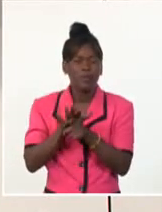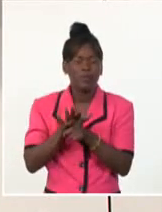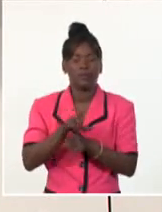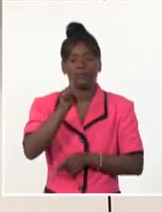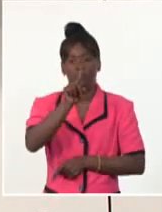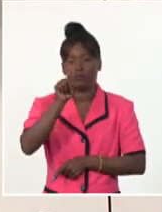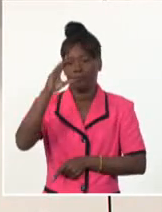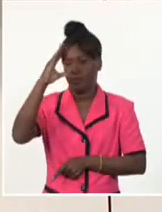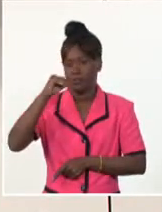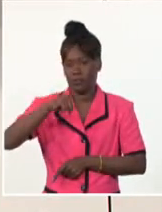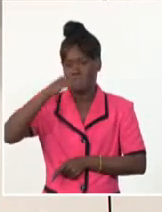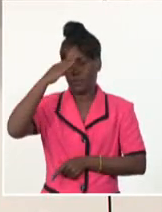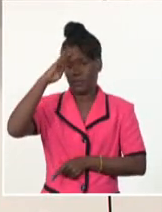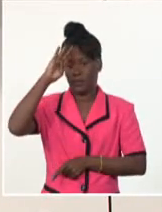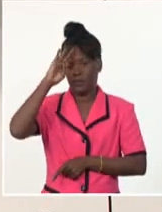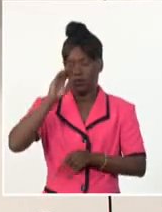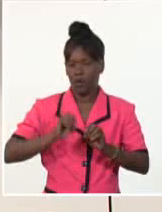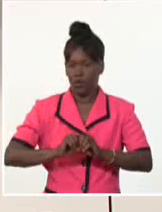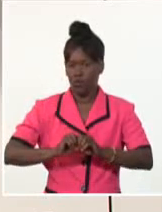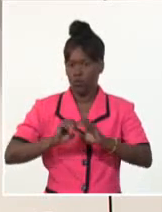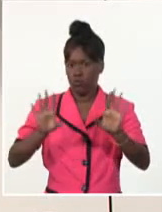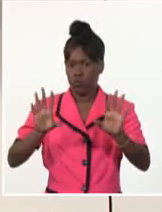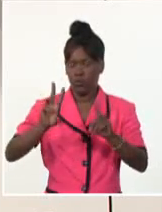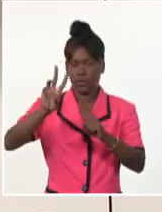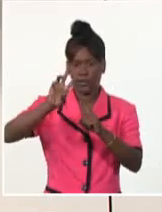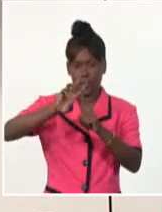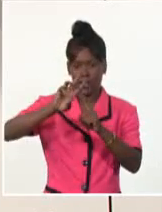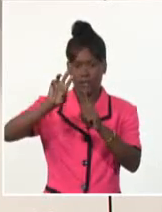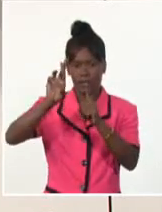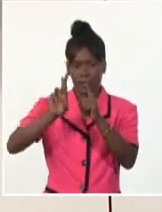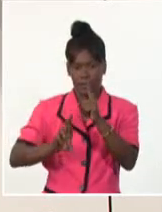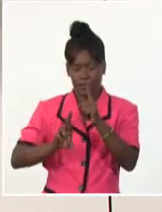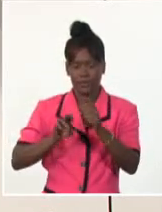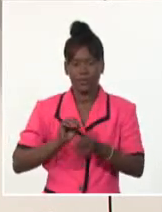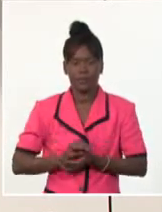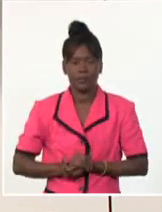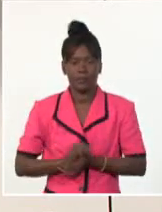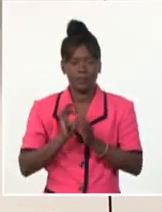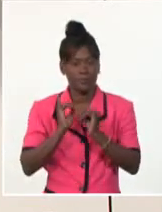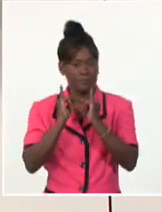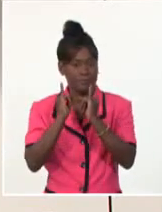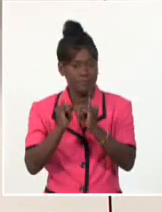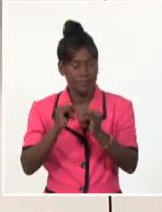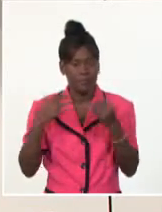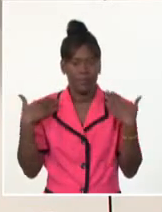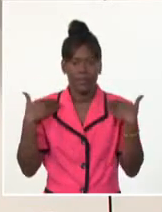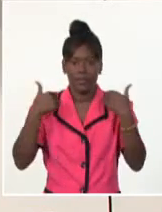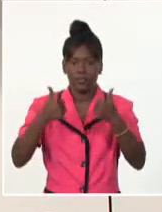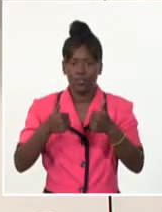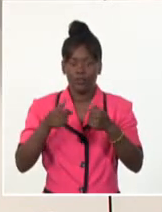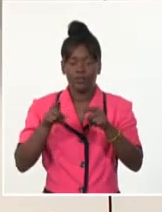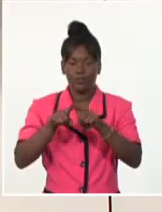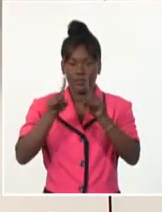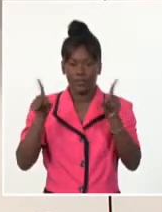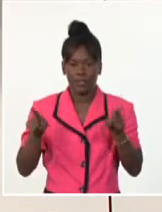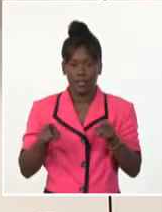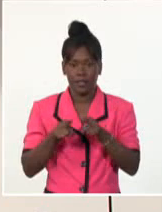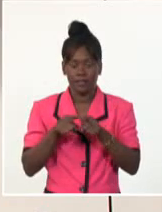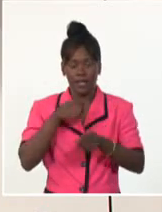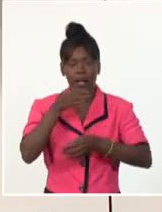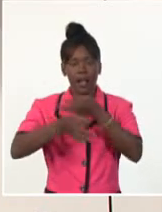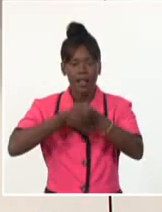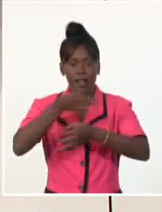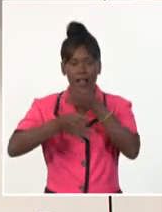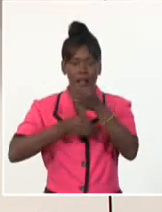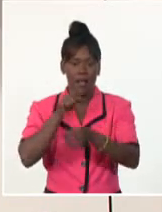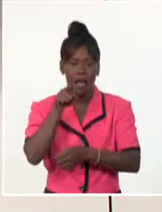noche, hora de Cuba, y será transmitido en vivo por Tele Rebelde, según informó a este noticiero la dirección de ese canal. El abridor será el